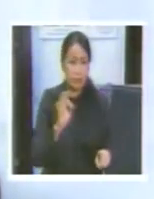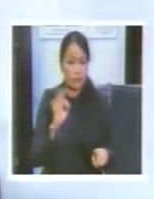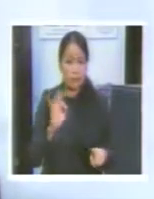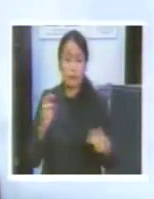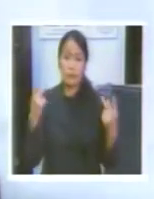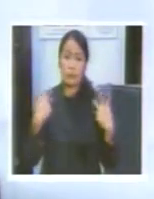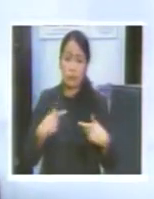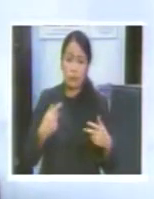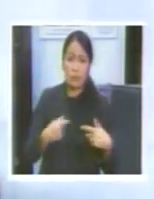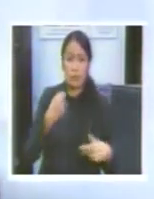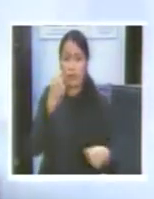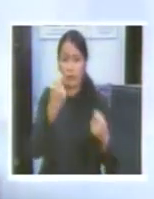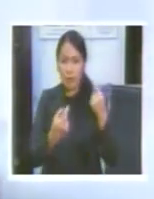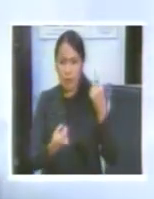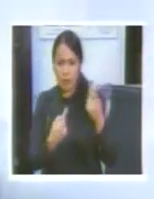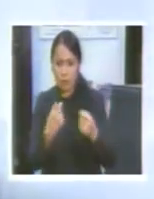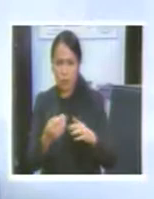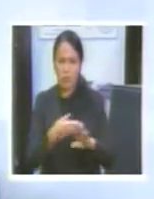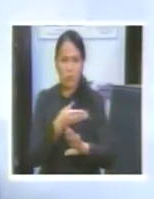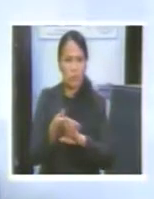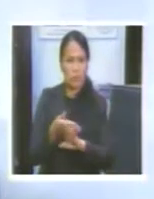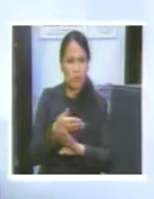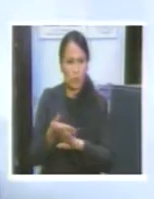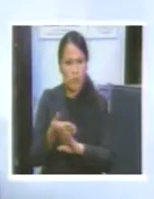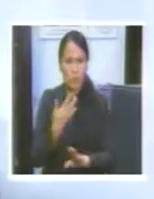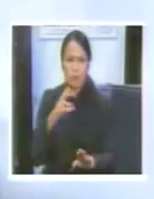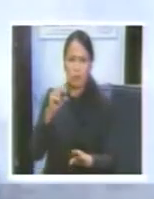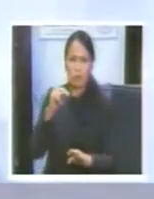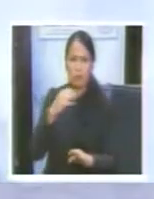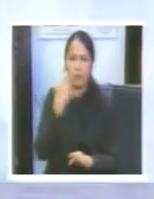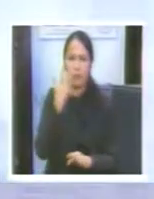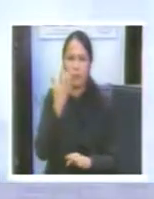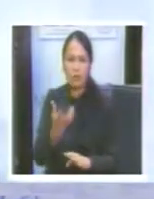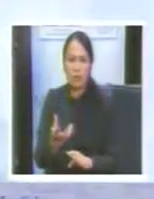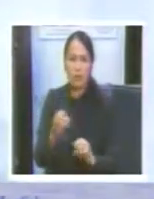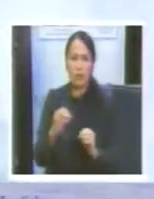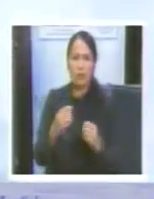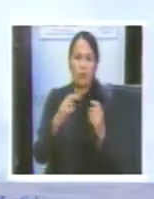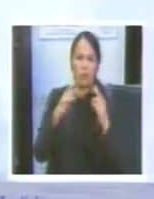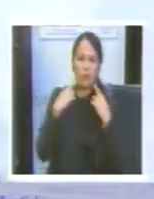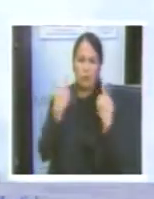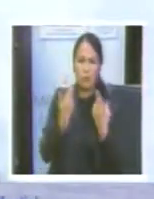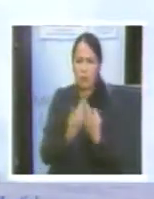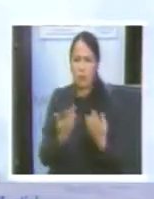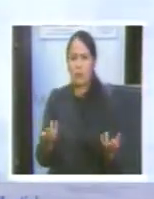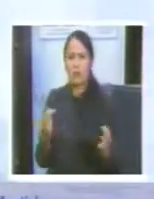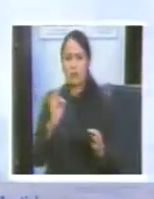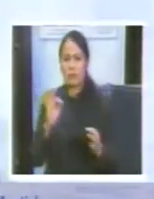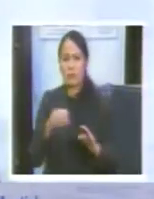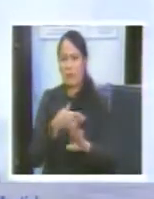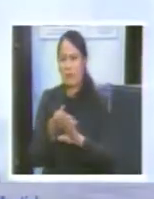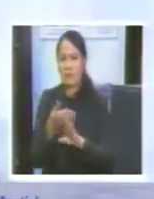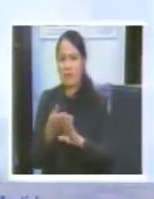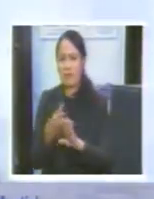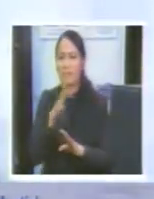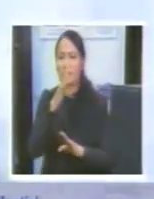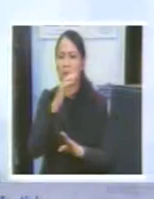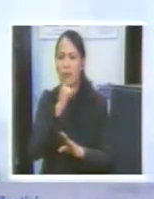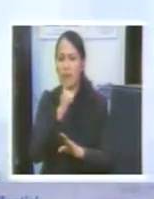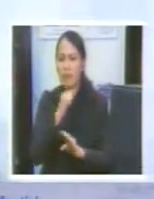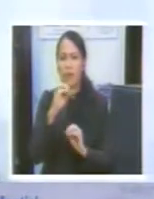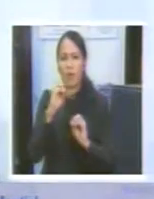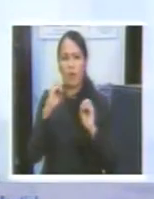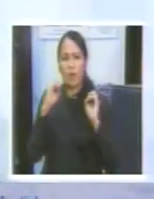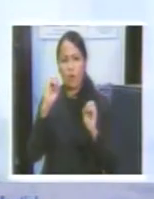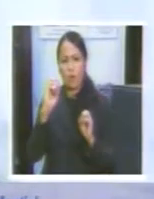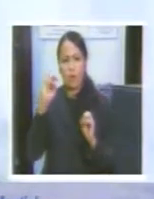posición de algunos puso énfasis en los cabildeos que a final de cuentas resultaron infructuosos, de diversas ONGs,